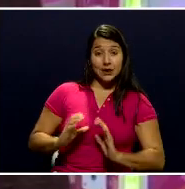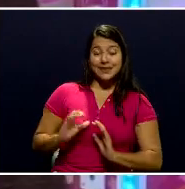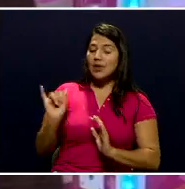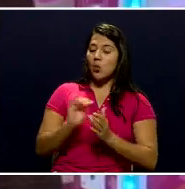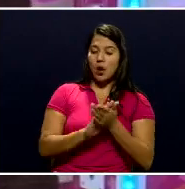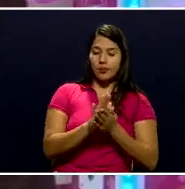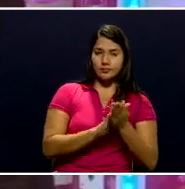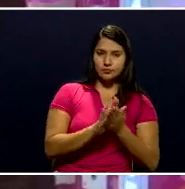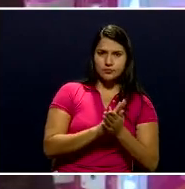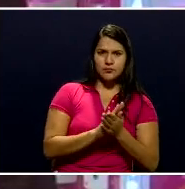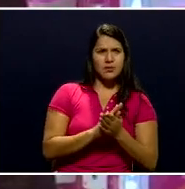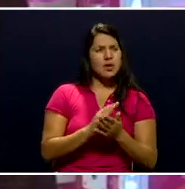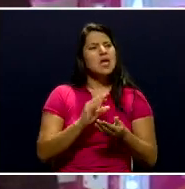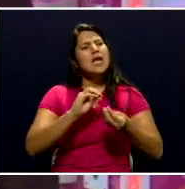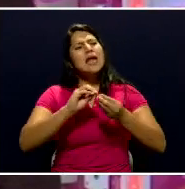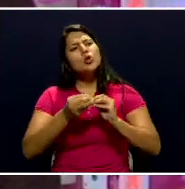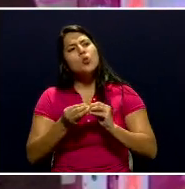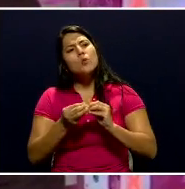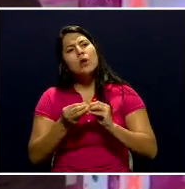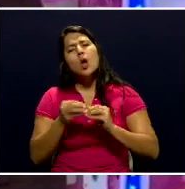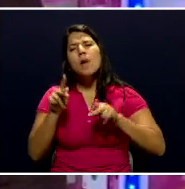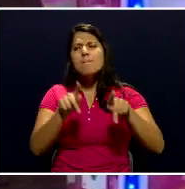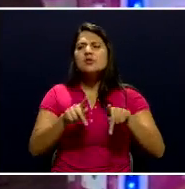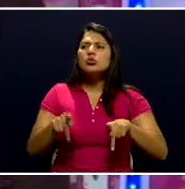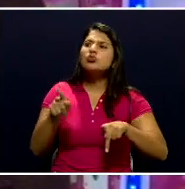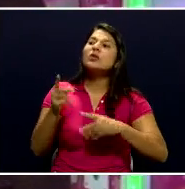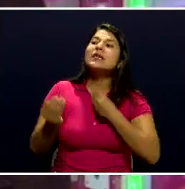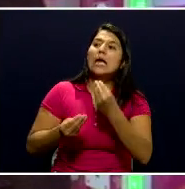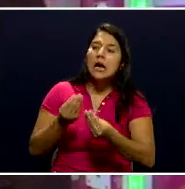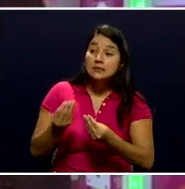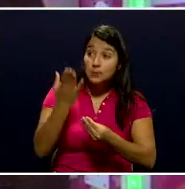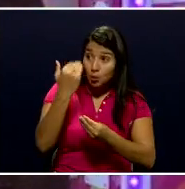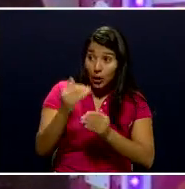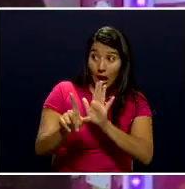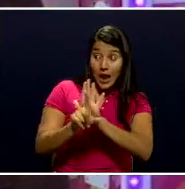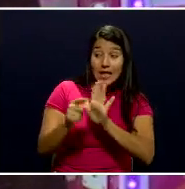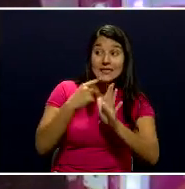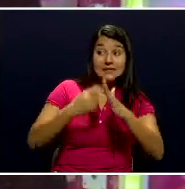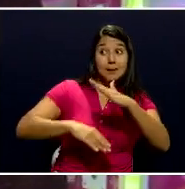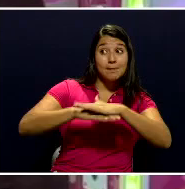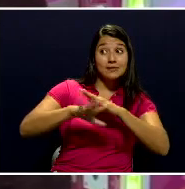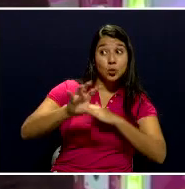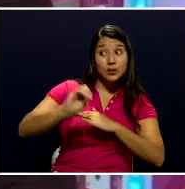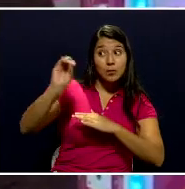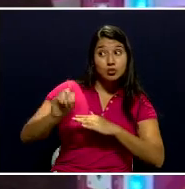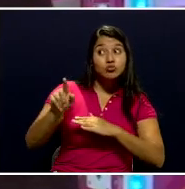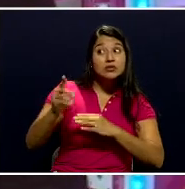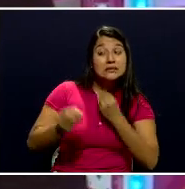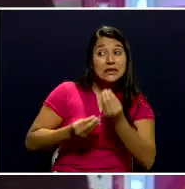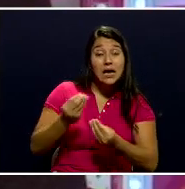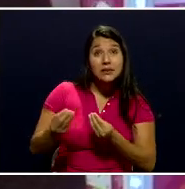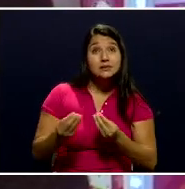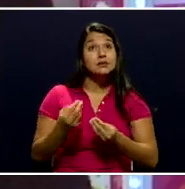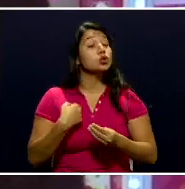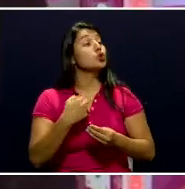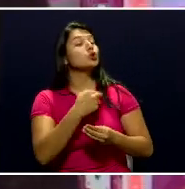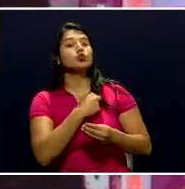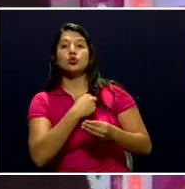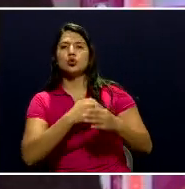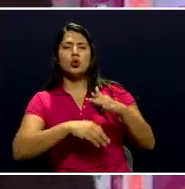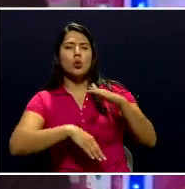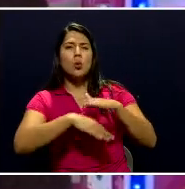que están haciendo, porque la ley es que los locales tengan el 50% de su capacidad, ¿qué están haciendo en ese caso? Lo máximo de personas